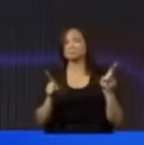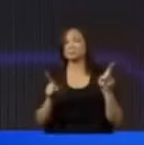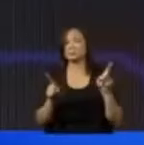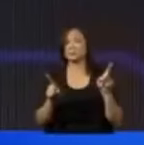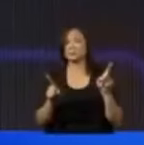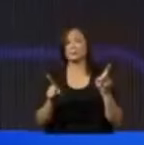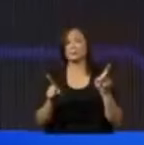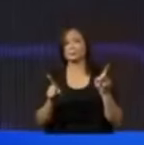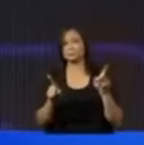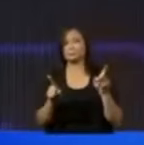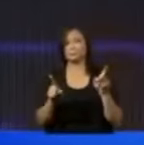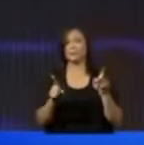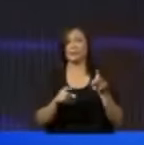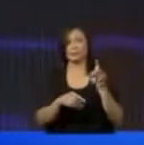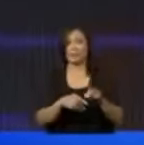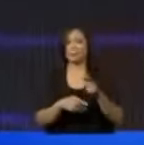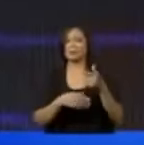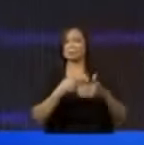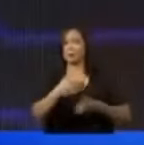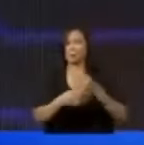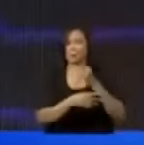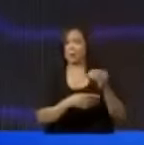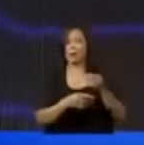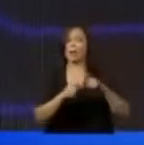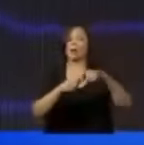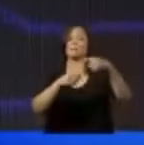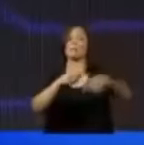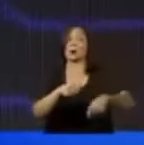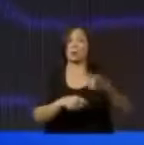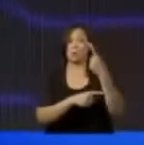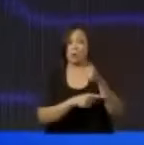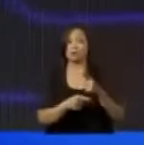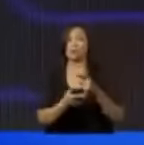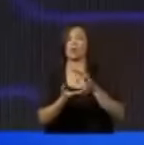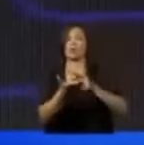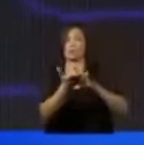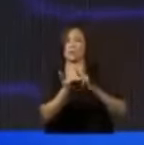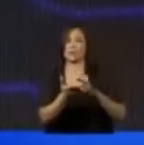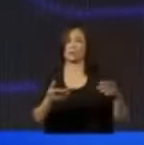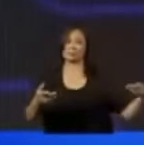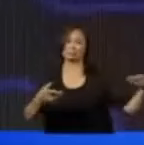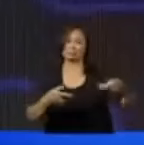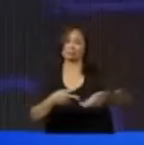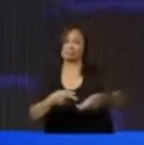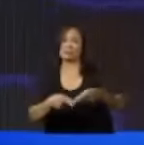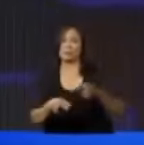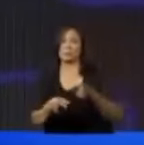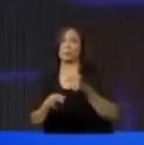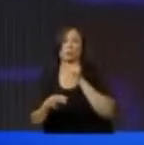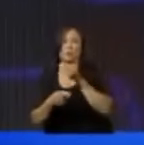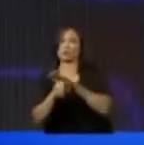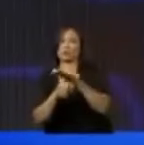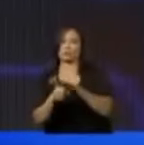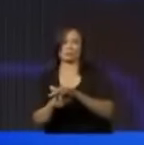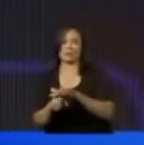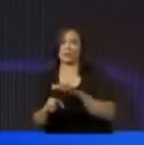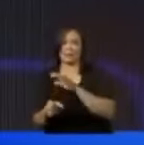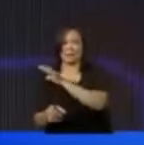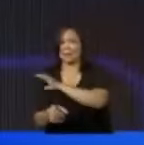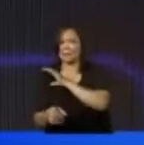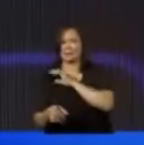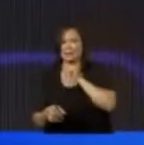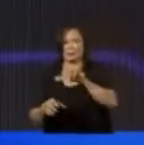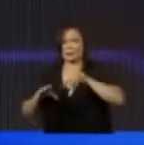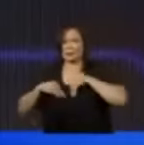realidad tienen que proceder al copago cuando van a ser atendidos en los hospitales públicos porque no le están recibiendo en las